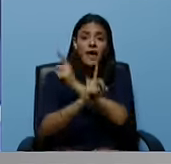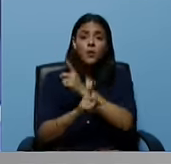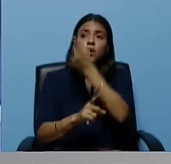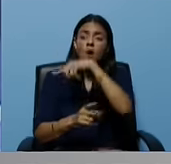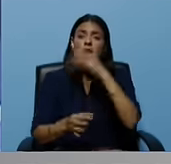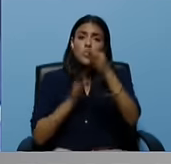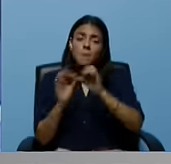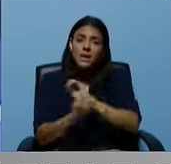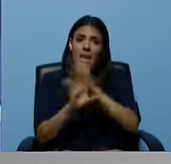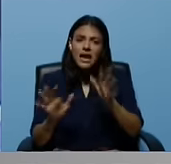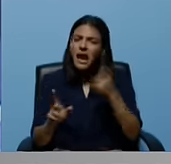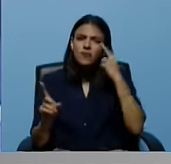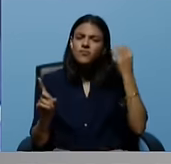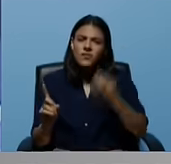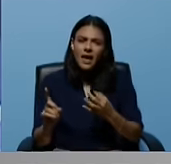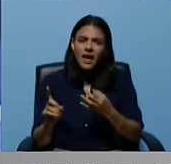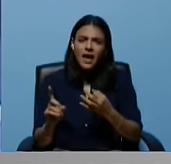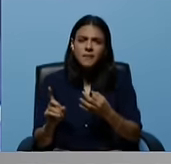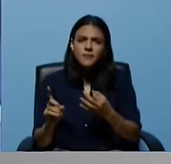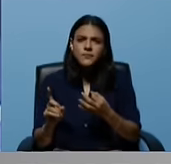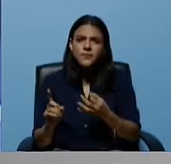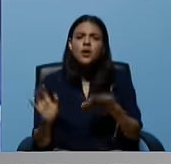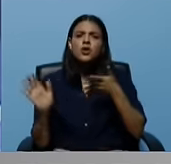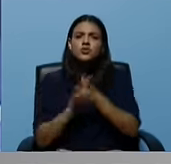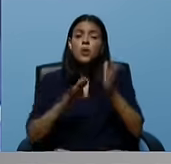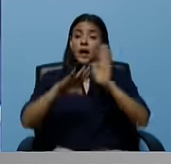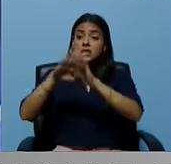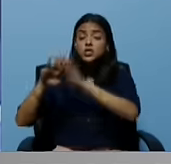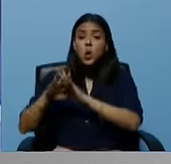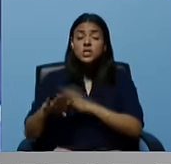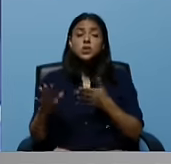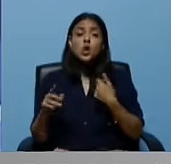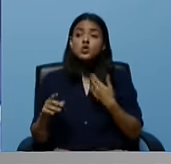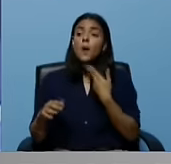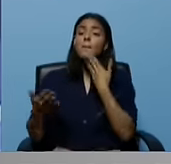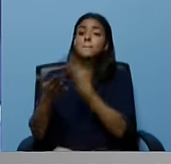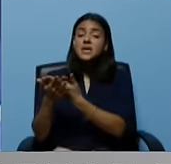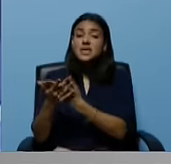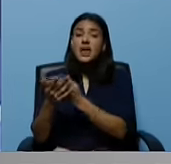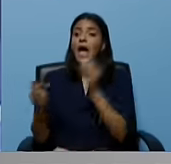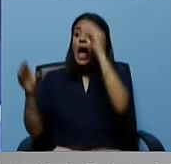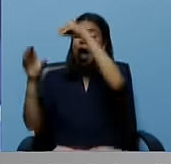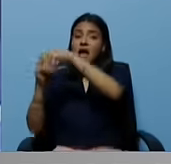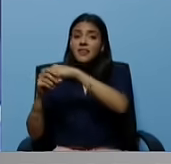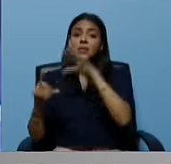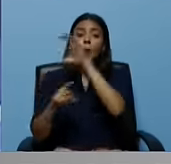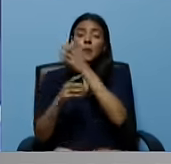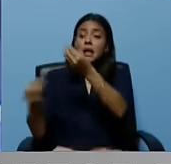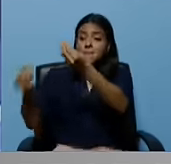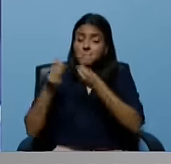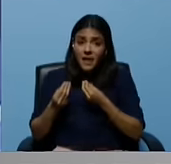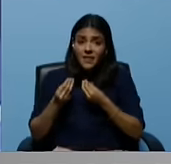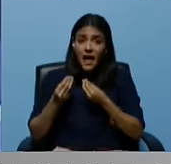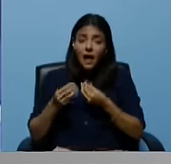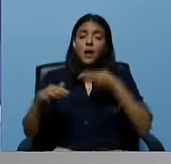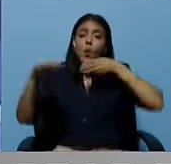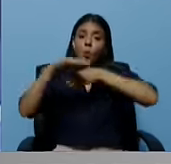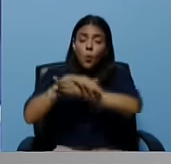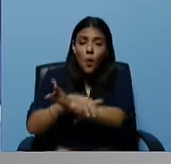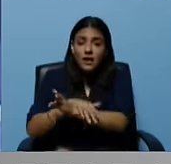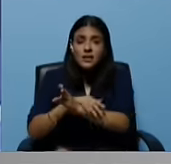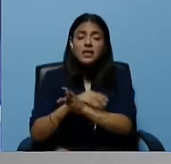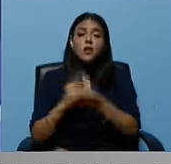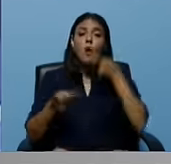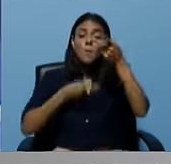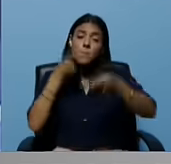señala que el solicitante del asilo y cuando un país le otorga el asilo debe tener limitada